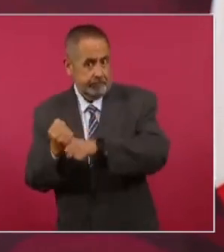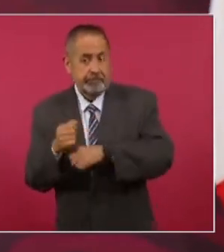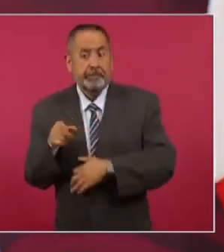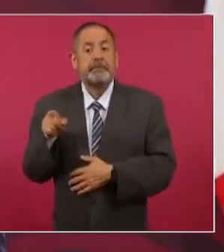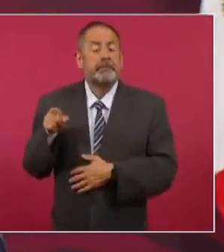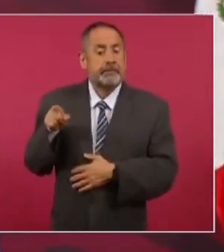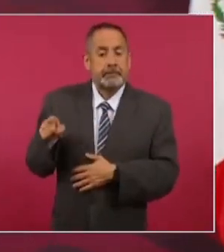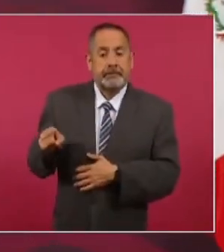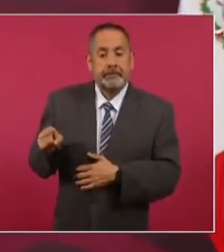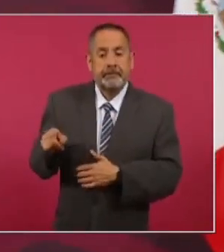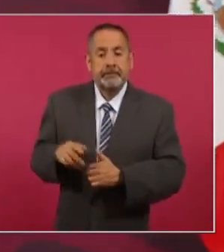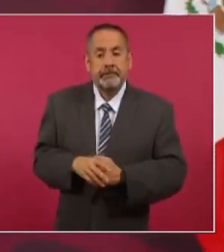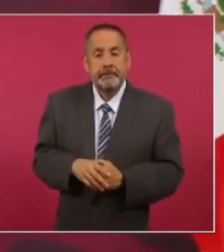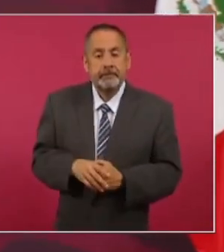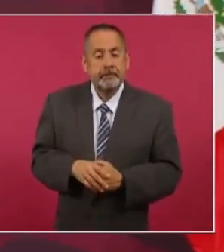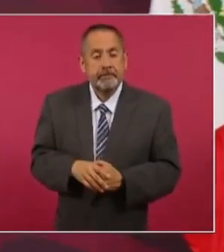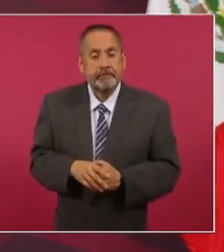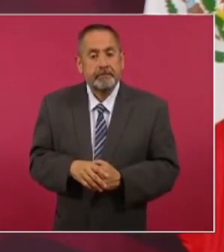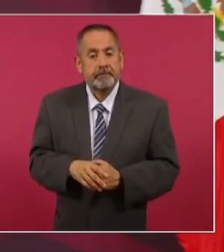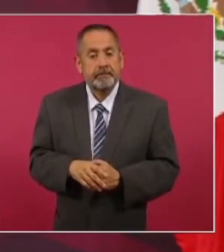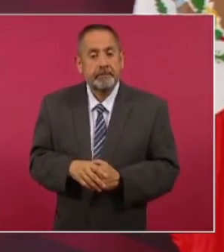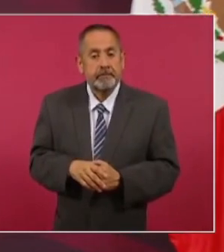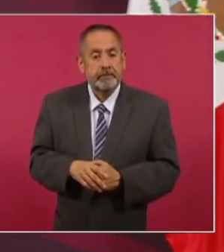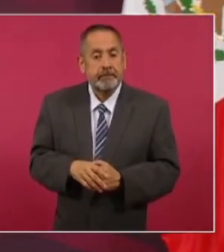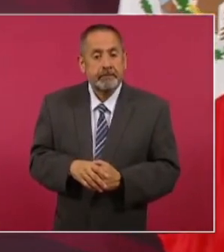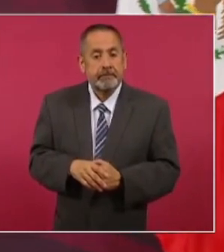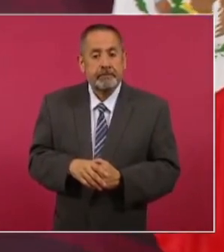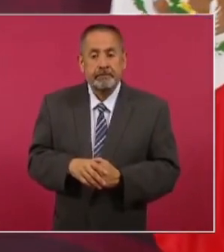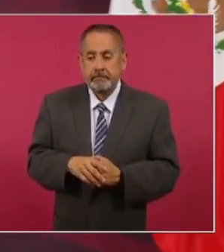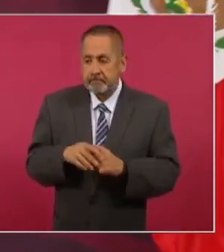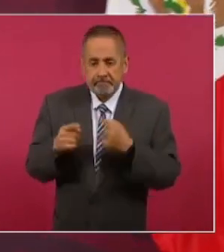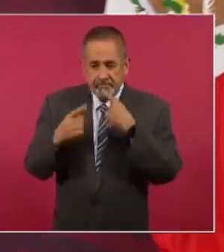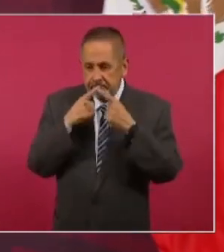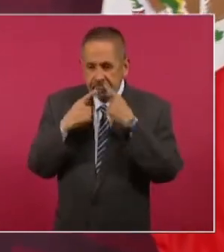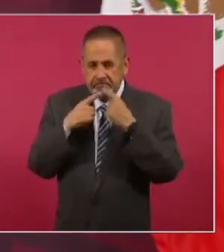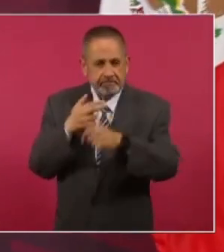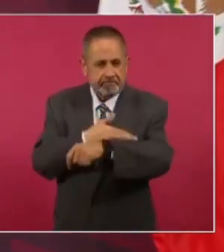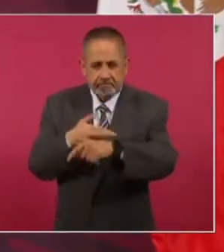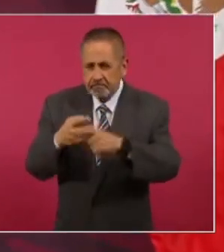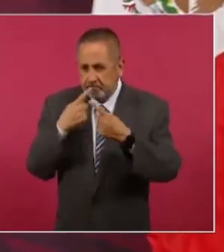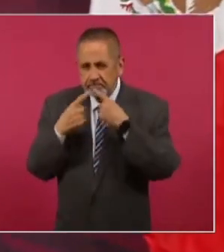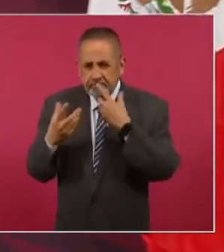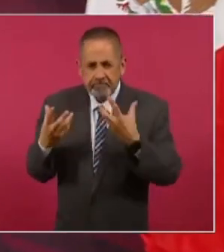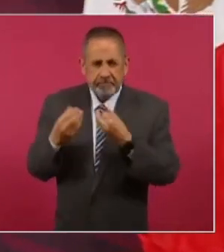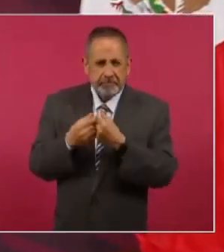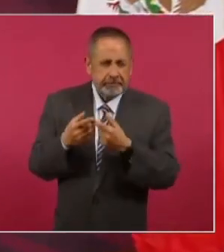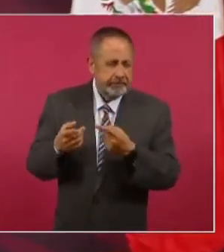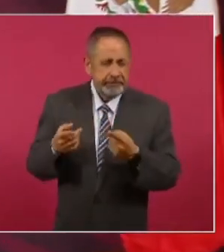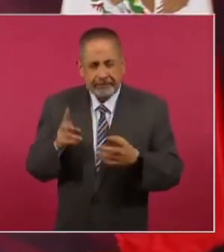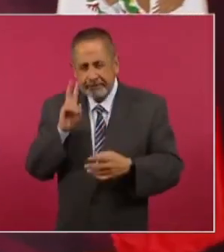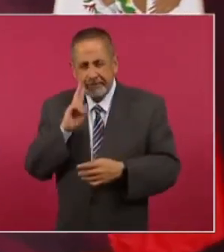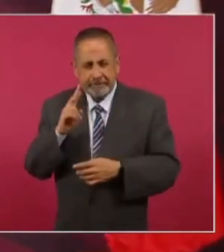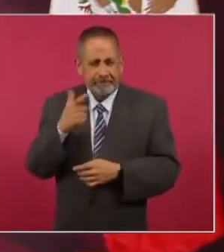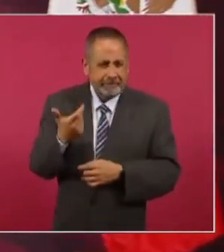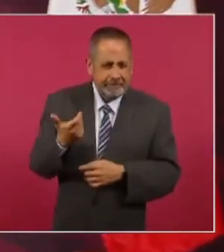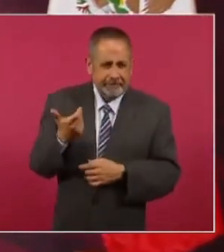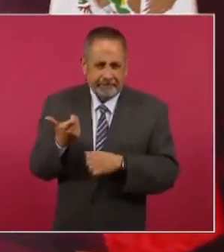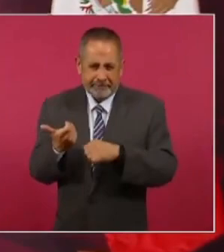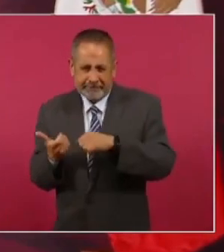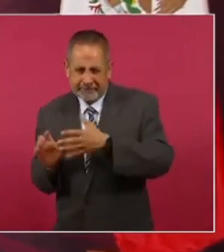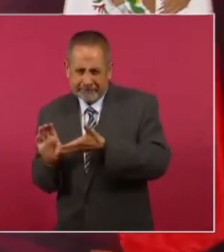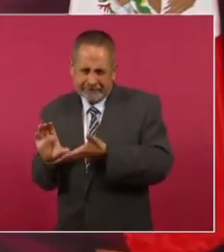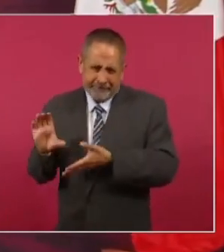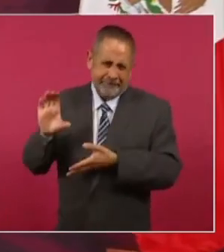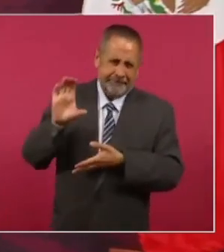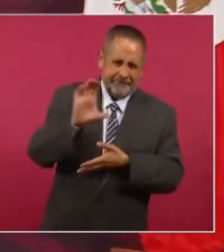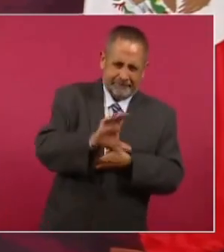transfieren se arreglan por más dinero en su